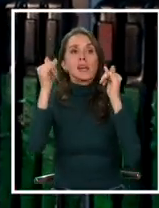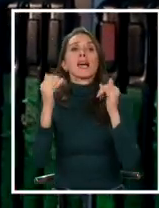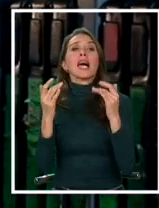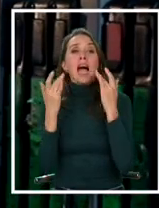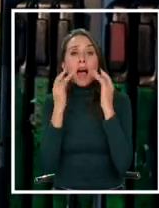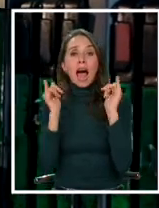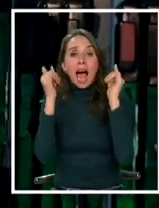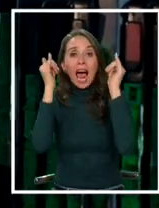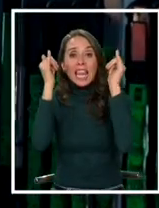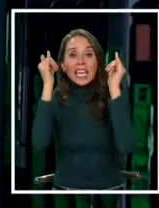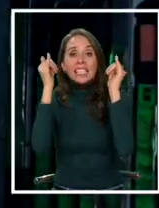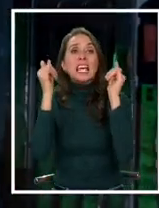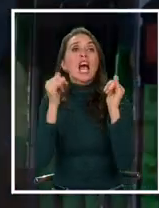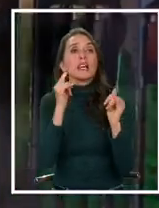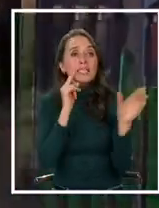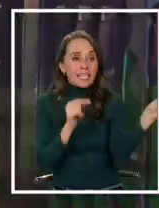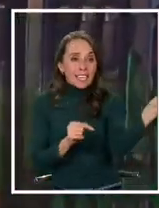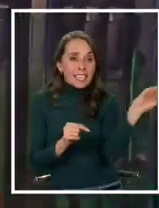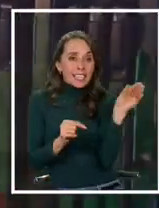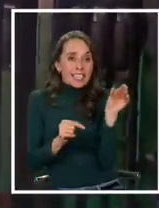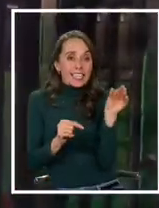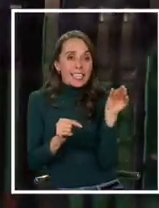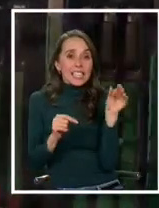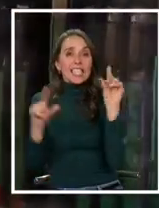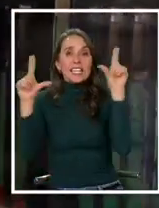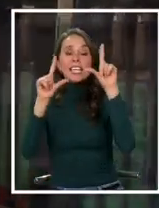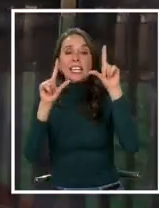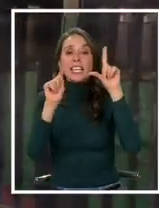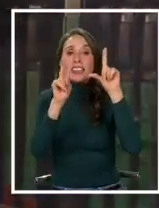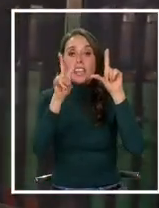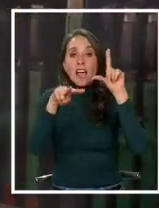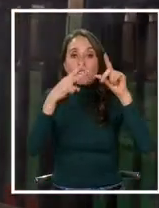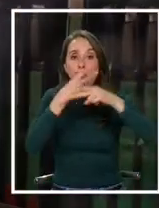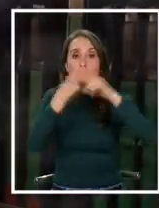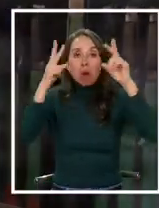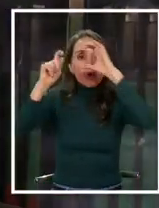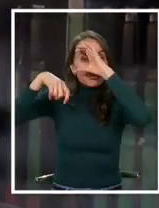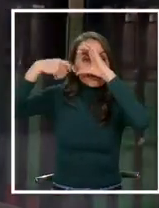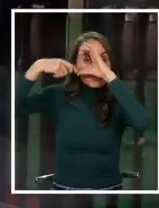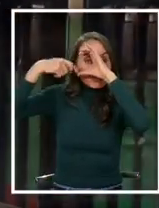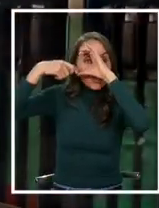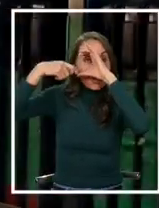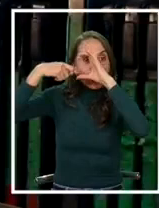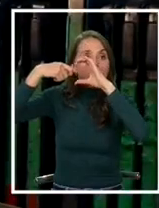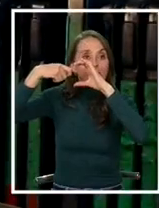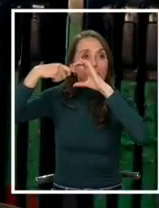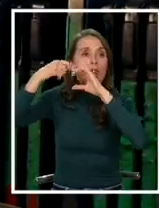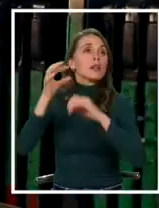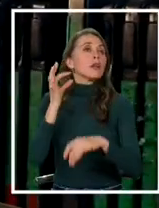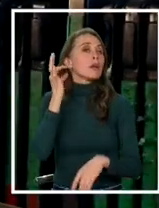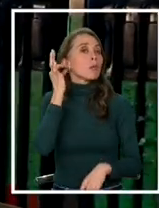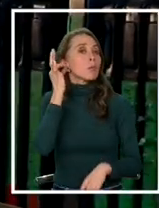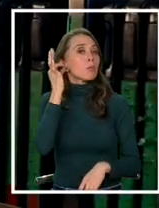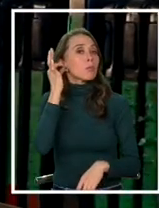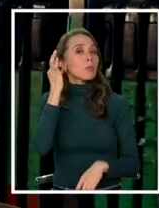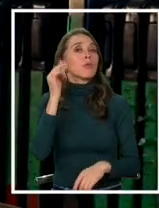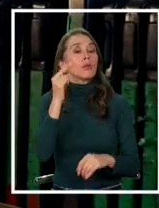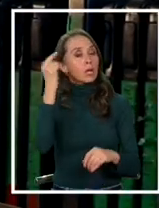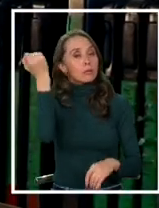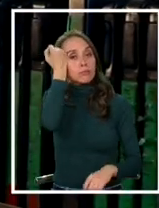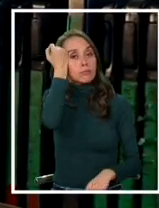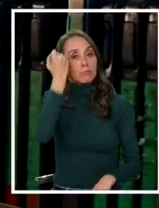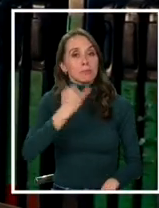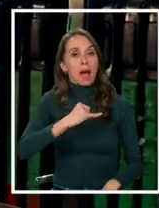alegrías vendría de la mano de una transmisión de televisión Nacional de Chile de una mujer que quedaría grabada para